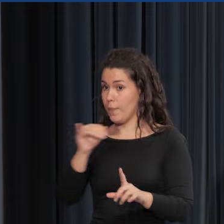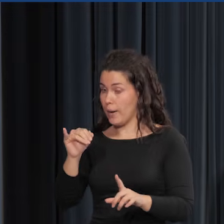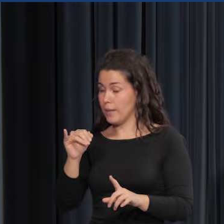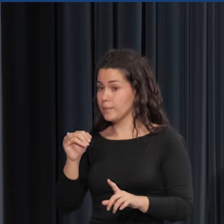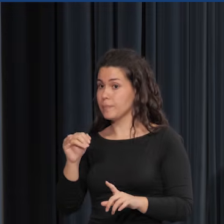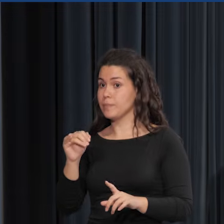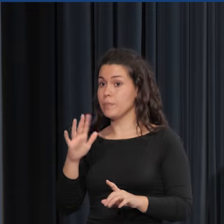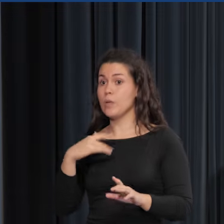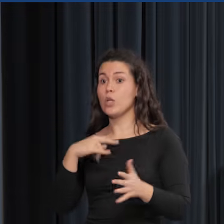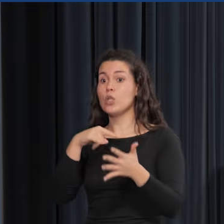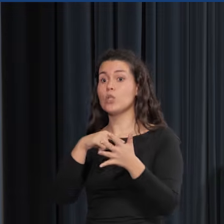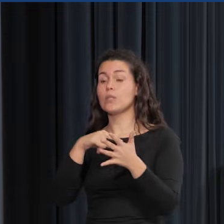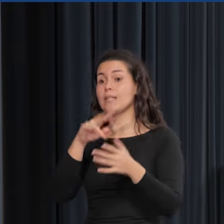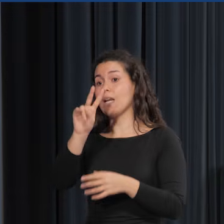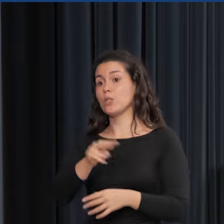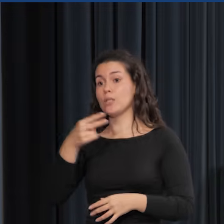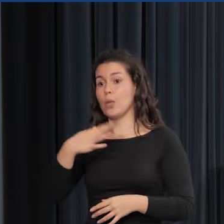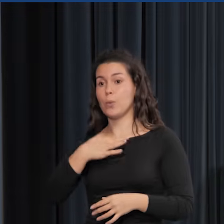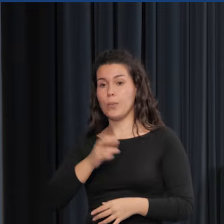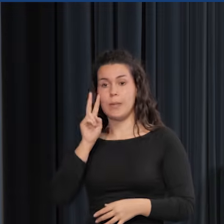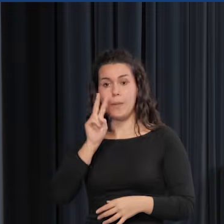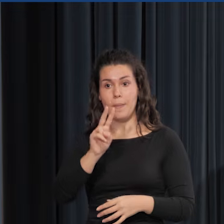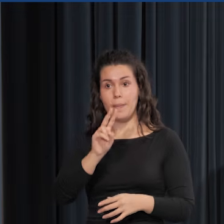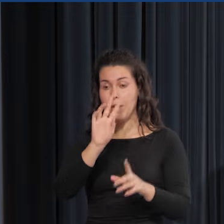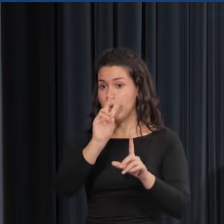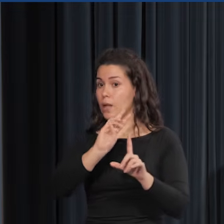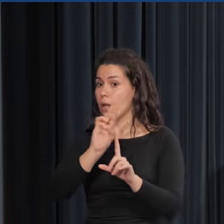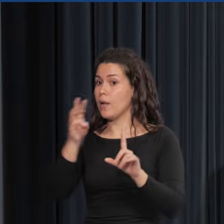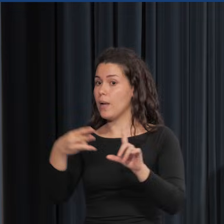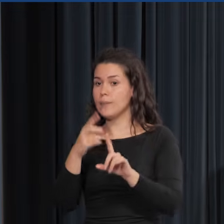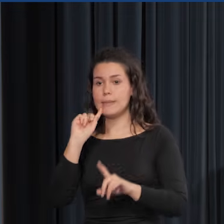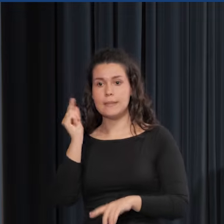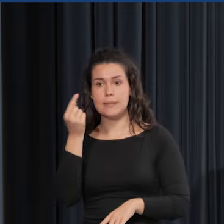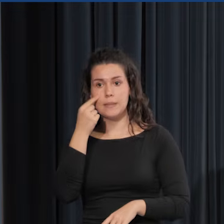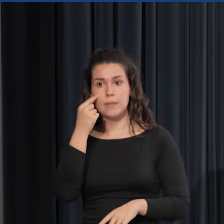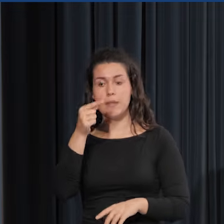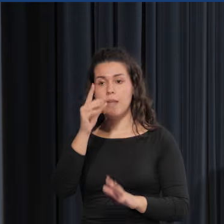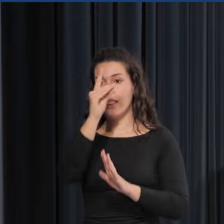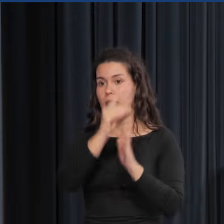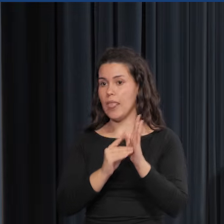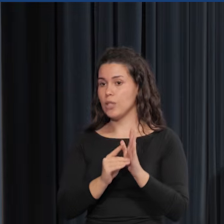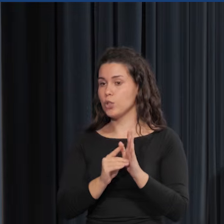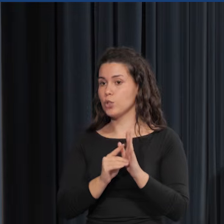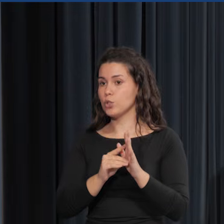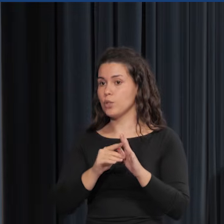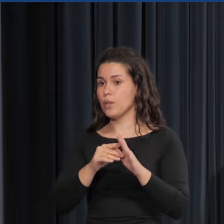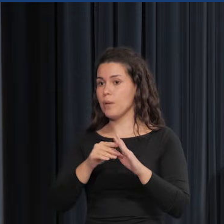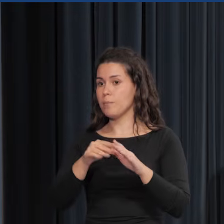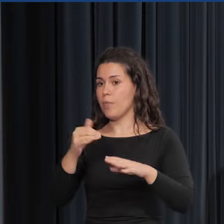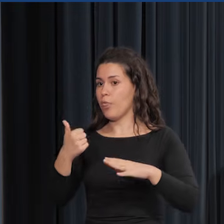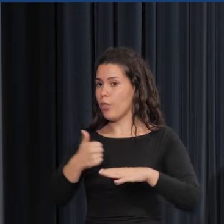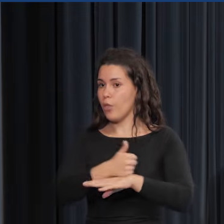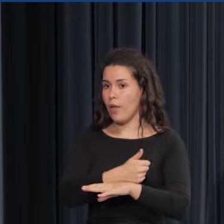resultados los vemos a través de una web donde podemos ver cómo está evolucionando el sector a través de datos demográficos, de datos de licitaciones,